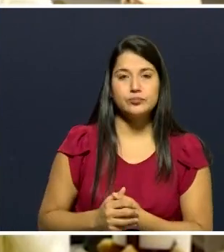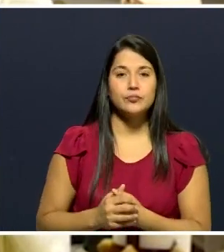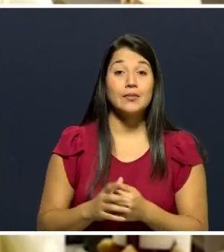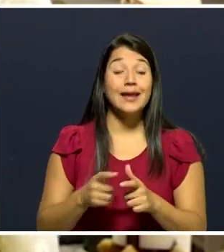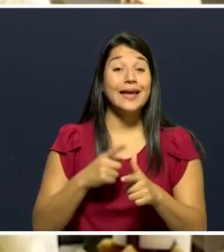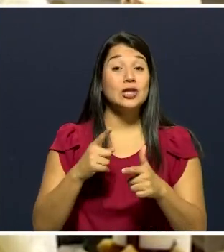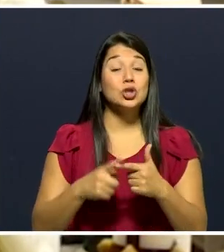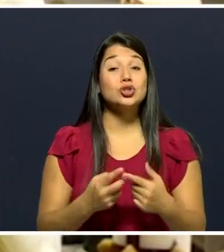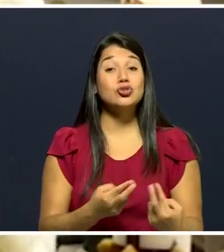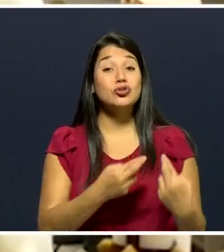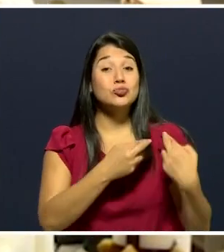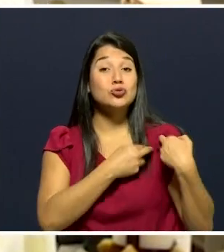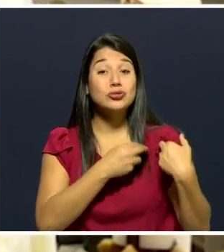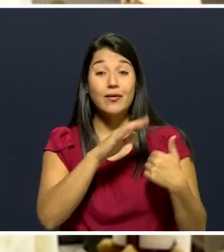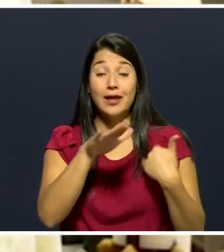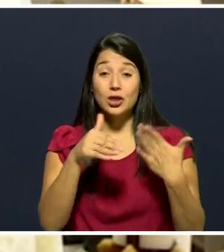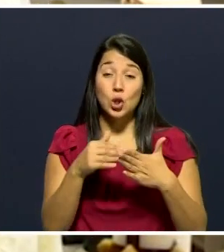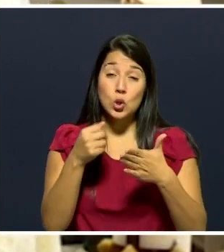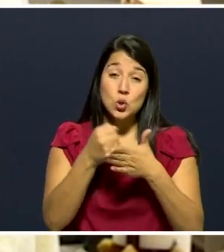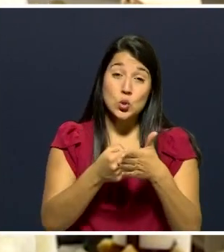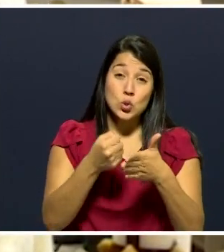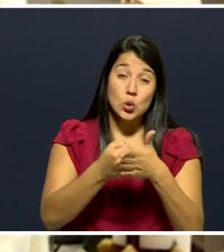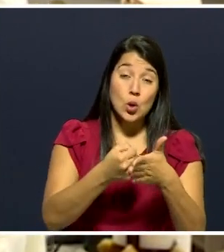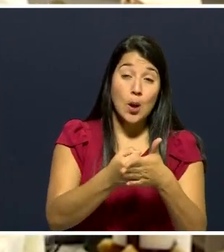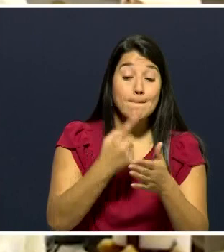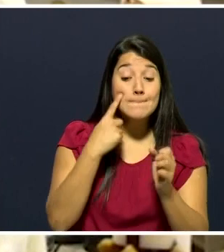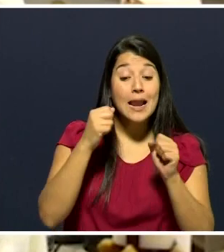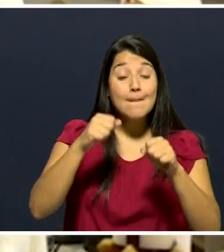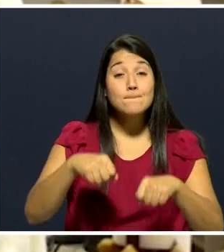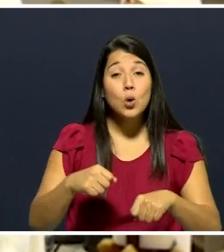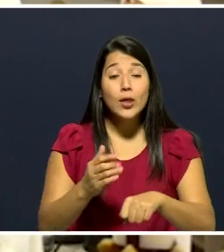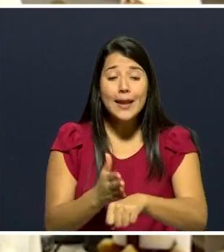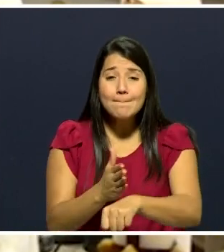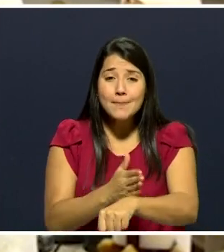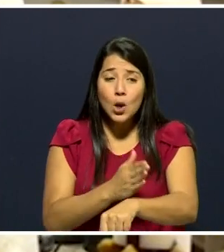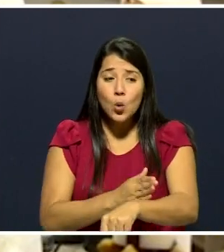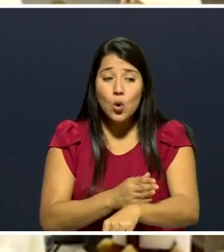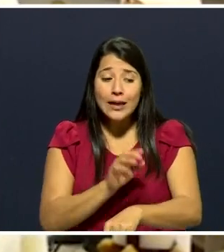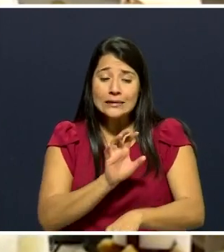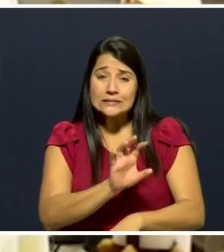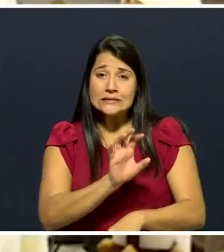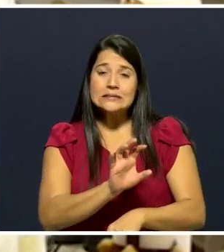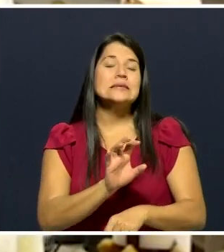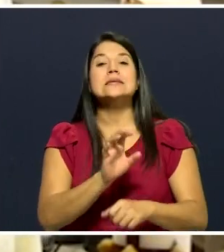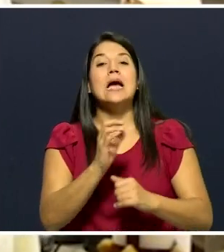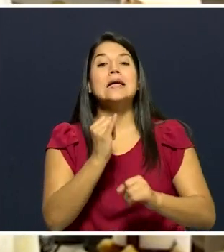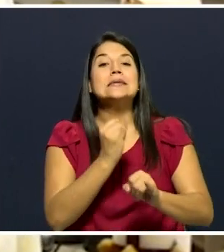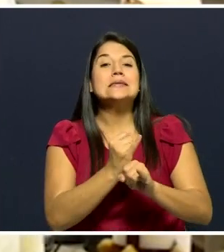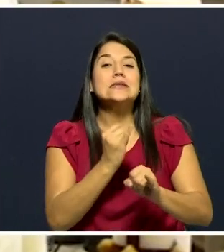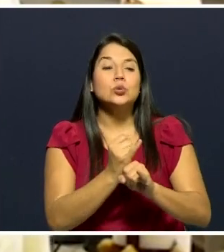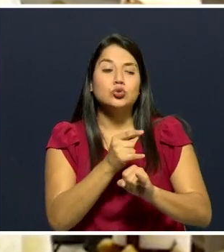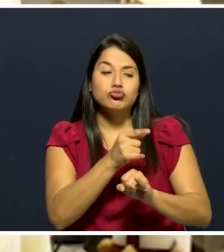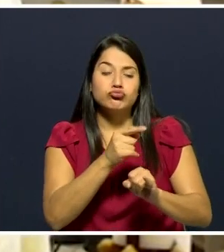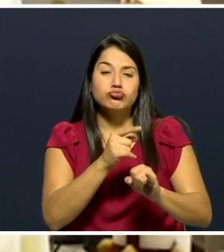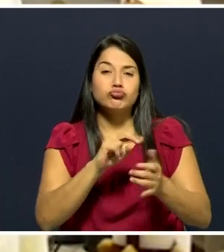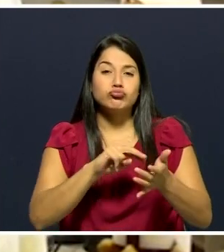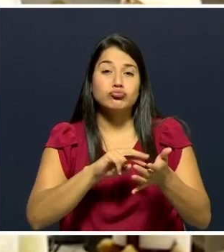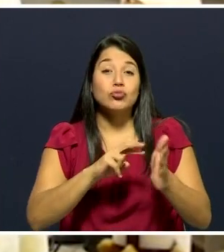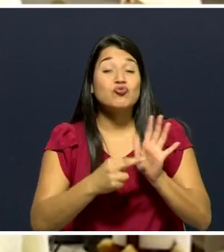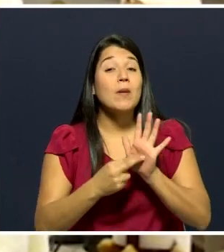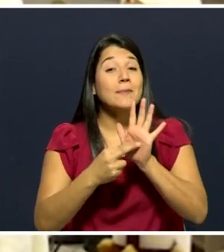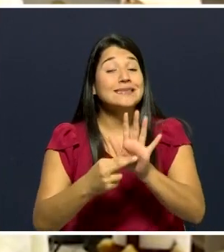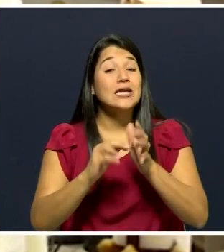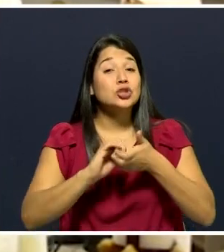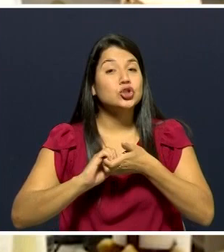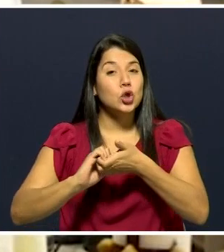a todos luchar por fortalecer este ícono de solidaridad tan eficiente en